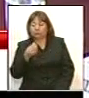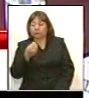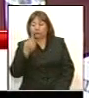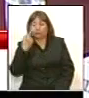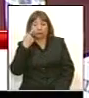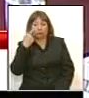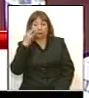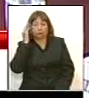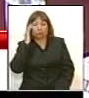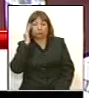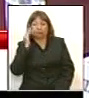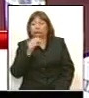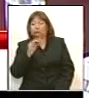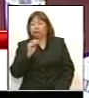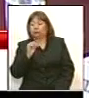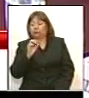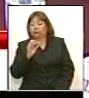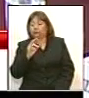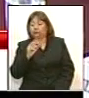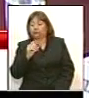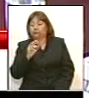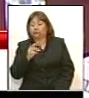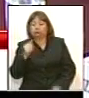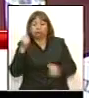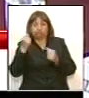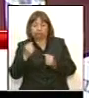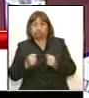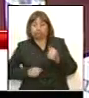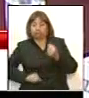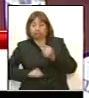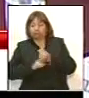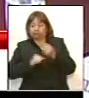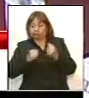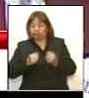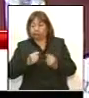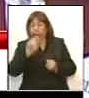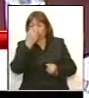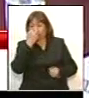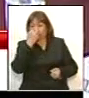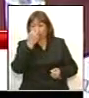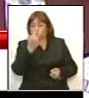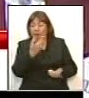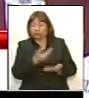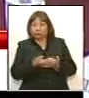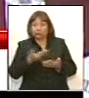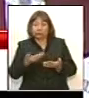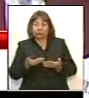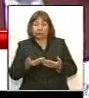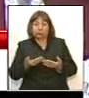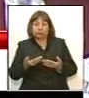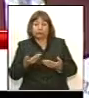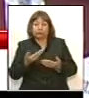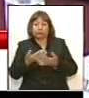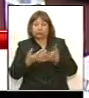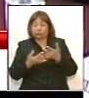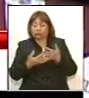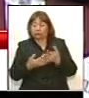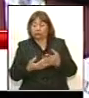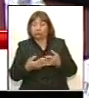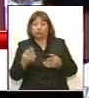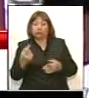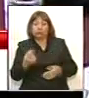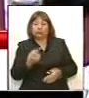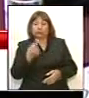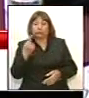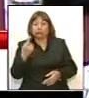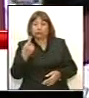nuestra política migratoria y nos la fortalece. Nos ayuda a fortalecerla, a darle una mirada de examen,